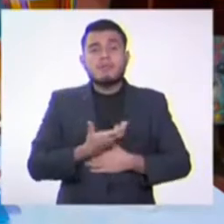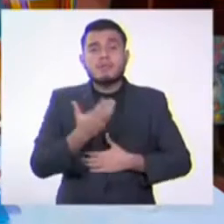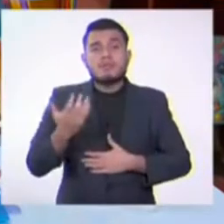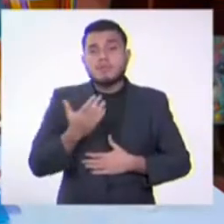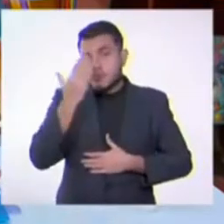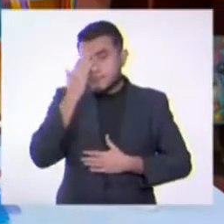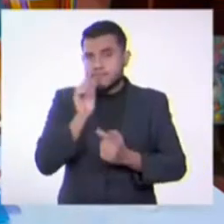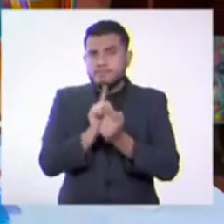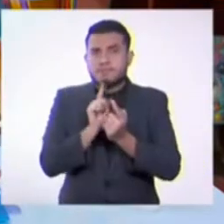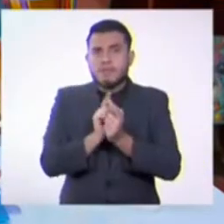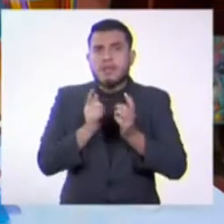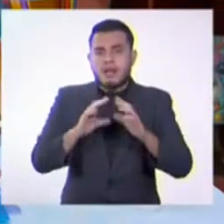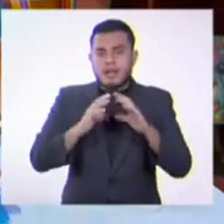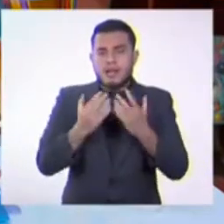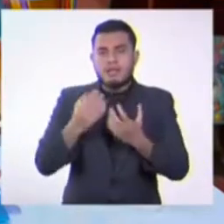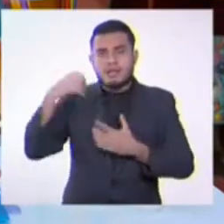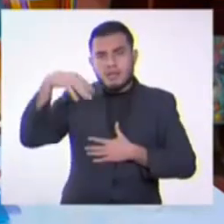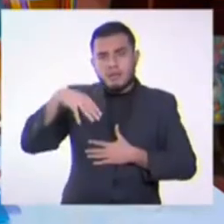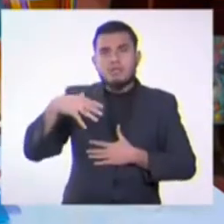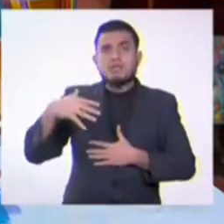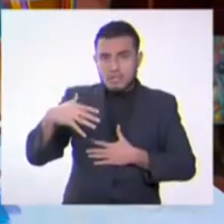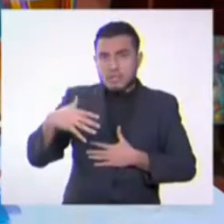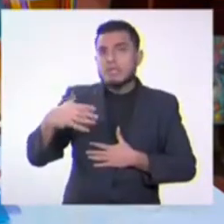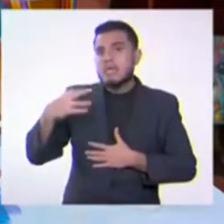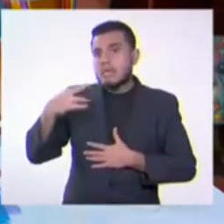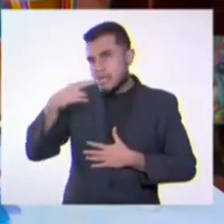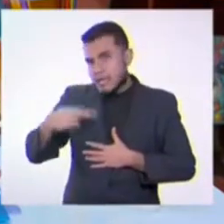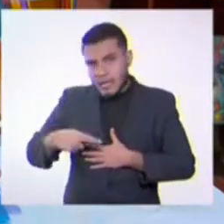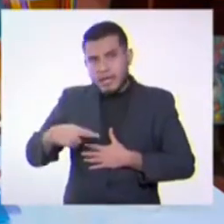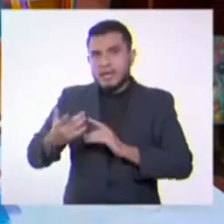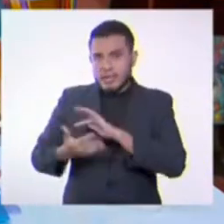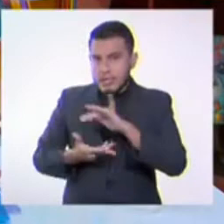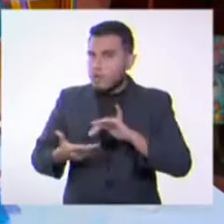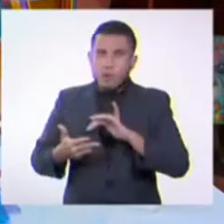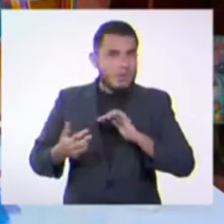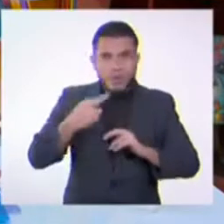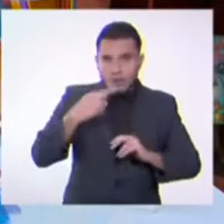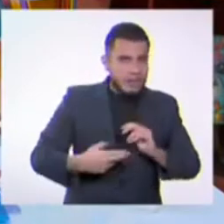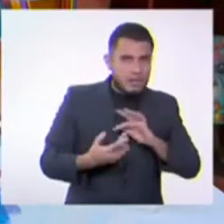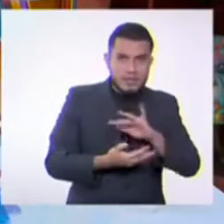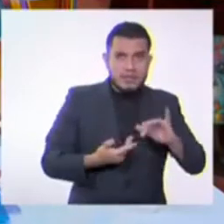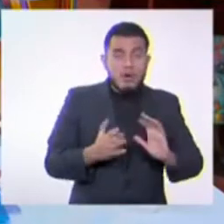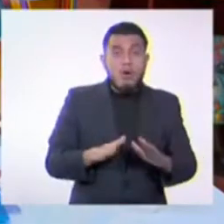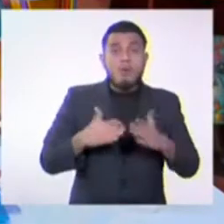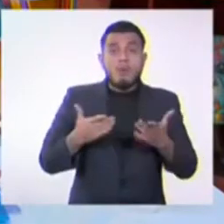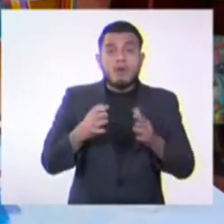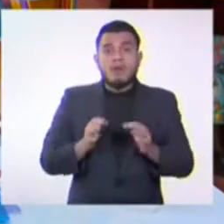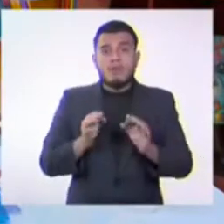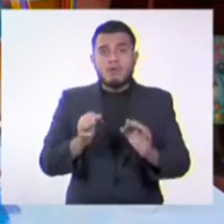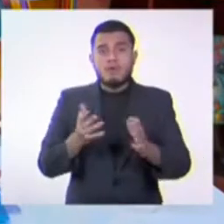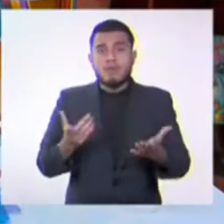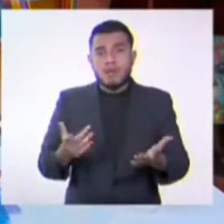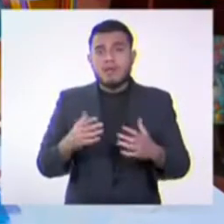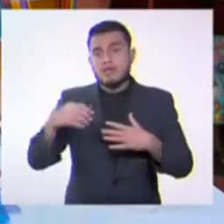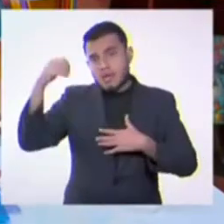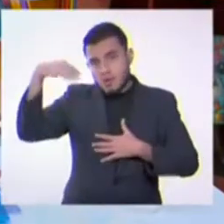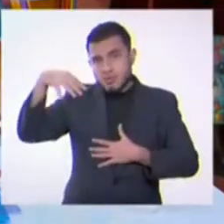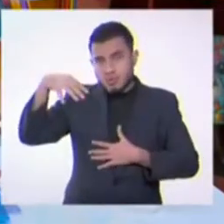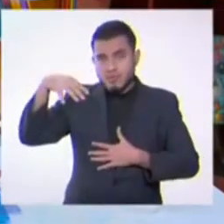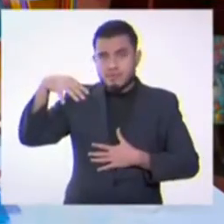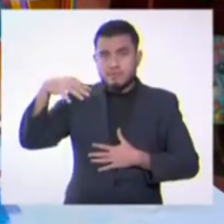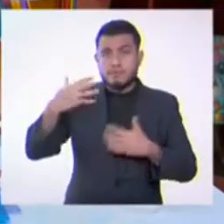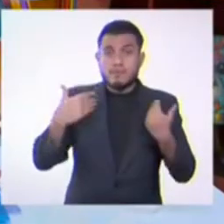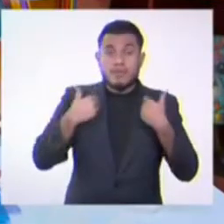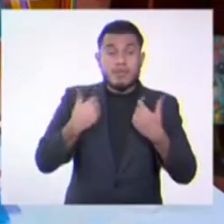conocer este tipo de luz, si es natural o artificial? Precisamente porque la manera en la cual esta luz incide